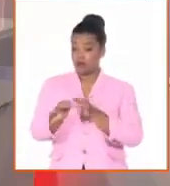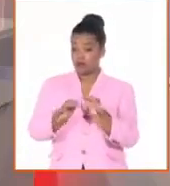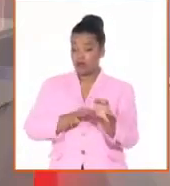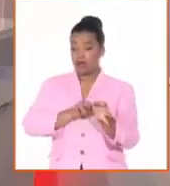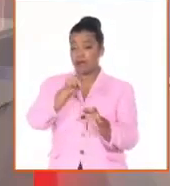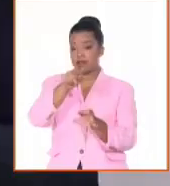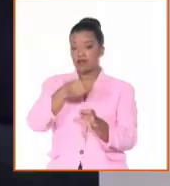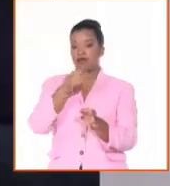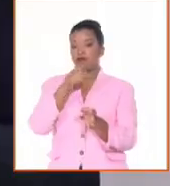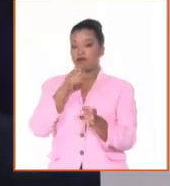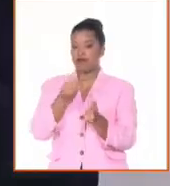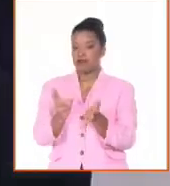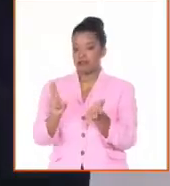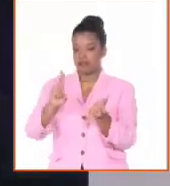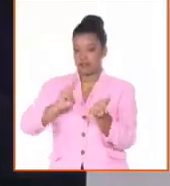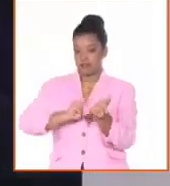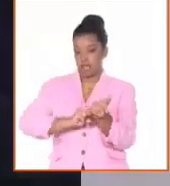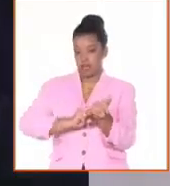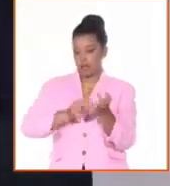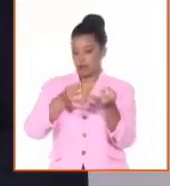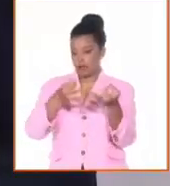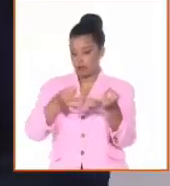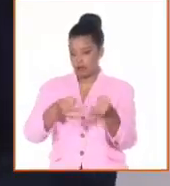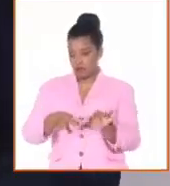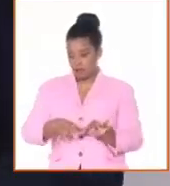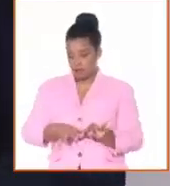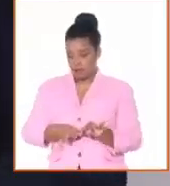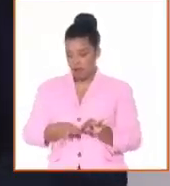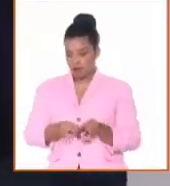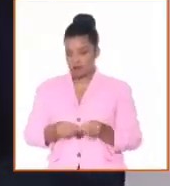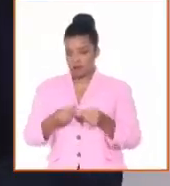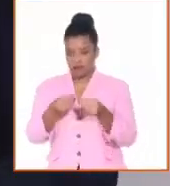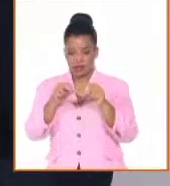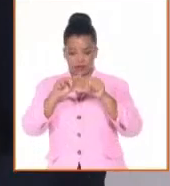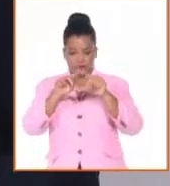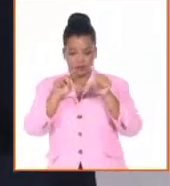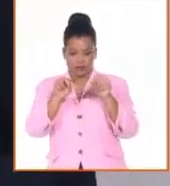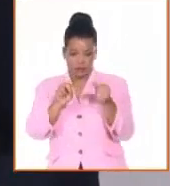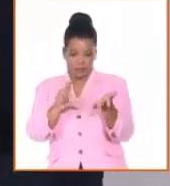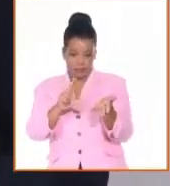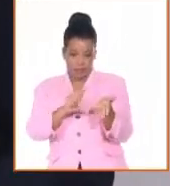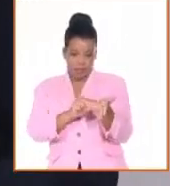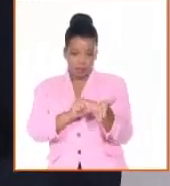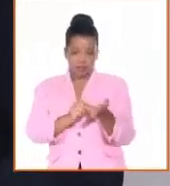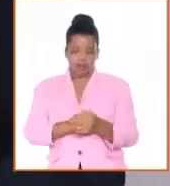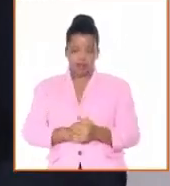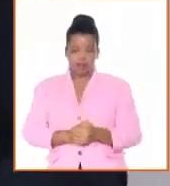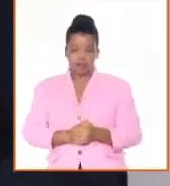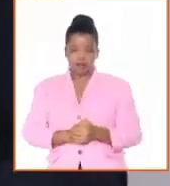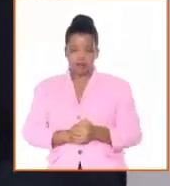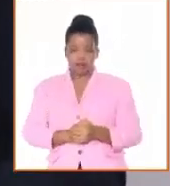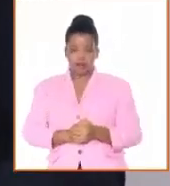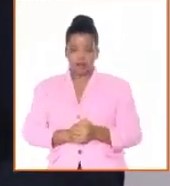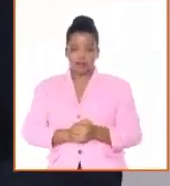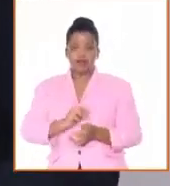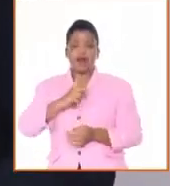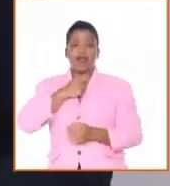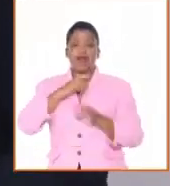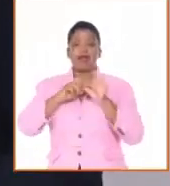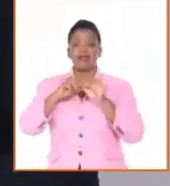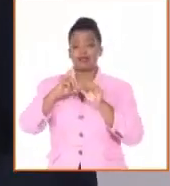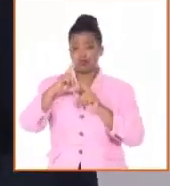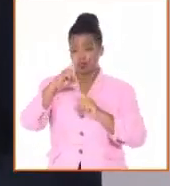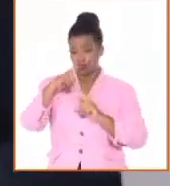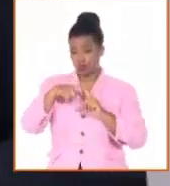aportar el sello en efectivo en el caso de las unidades de registro de estado civil que en las cuales nosotros no tenemos sistema contable